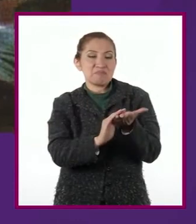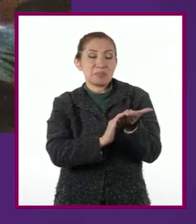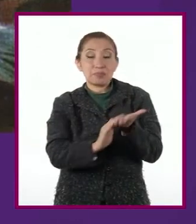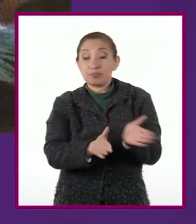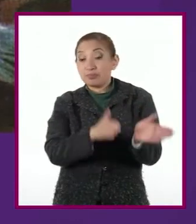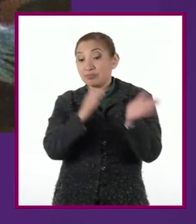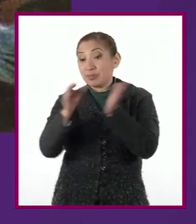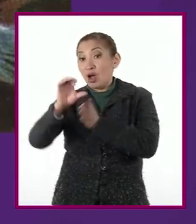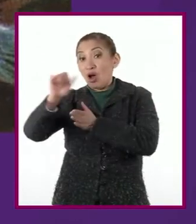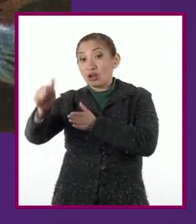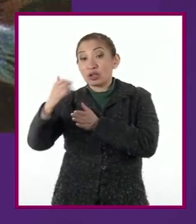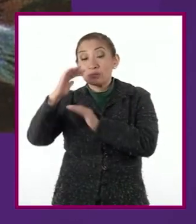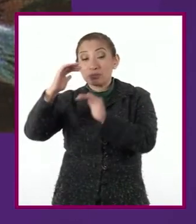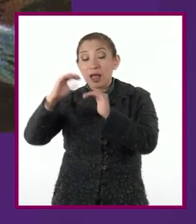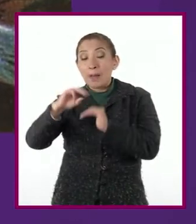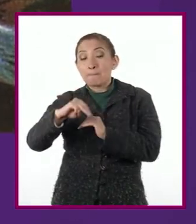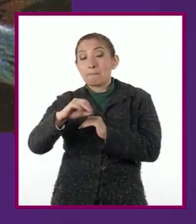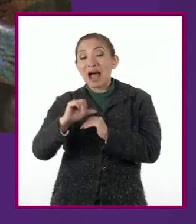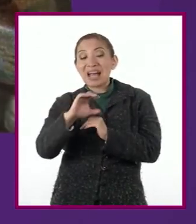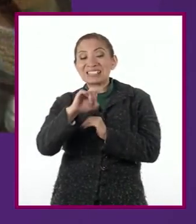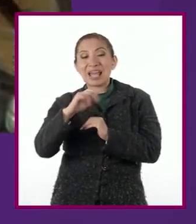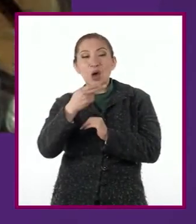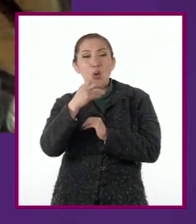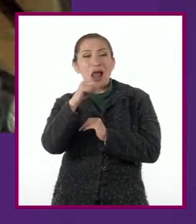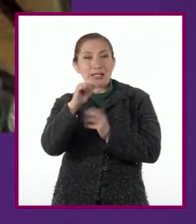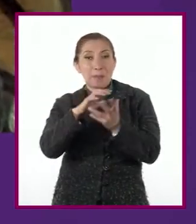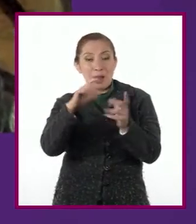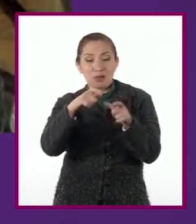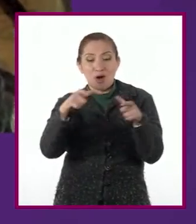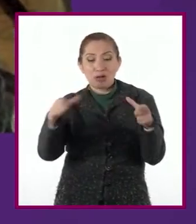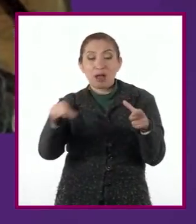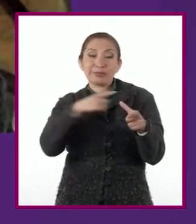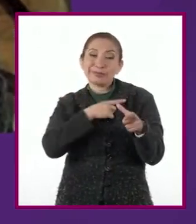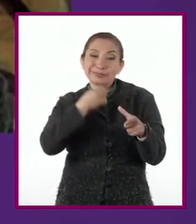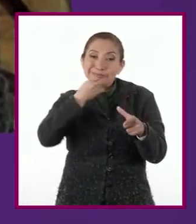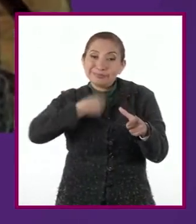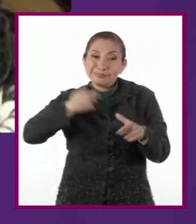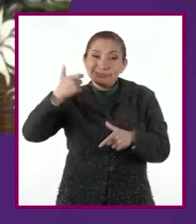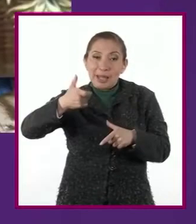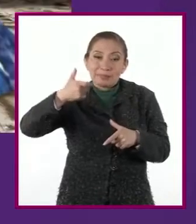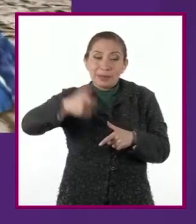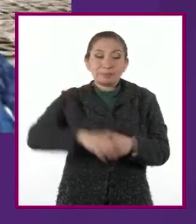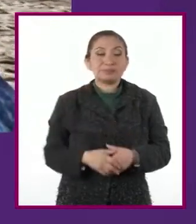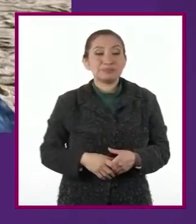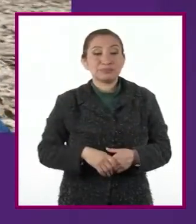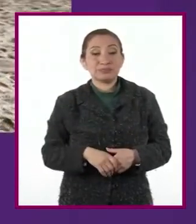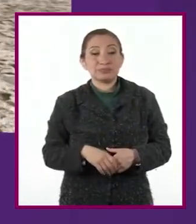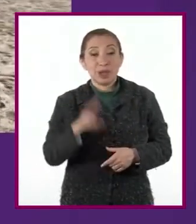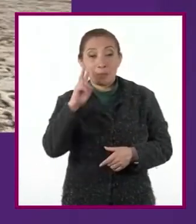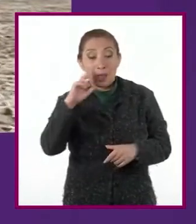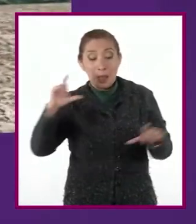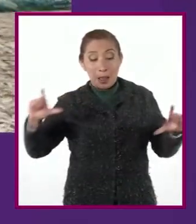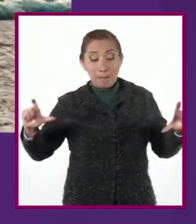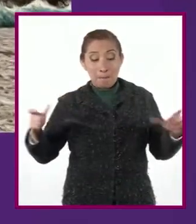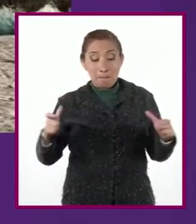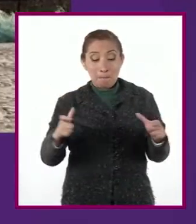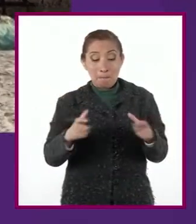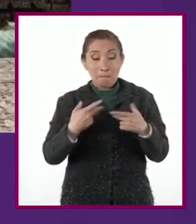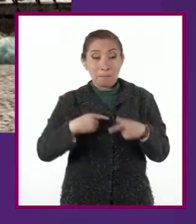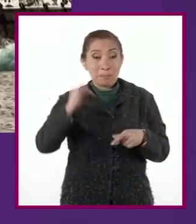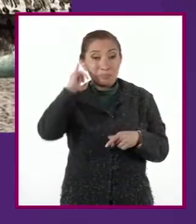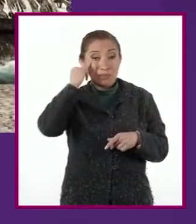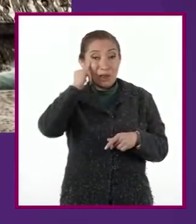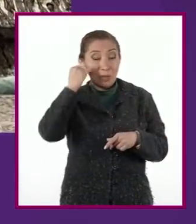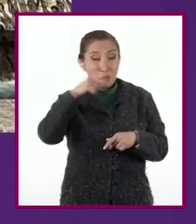En cambio, los macehuales, que eran mayoría, debían pagarlo. Ante la disminución de la población indígena